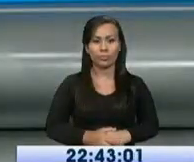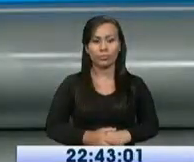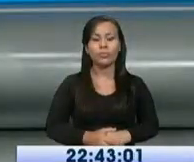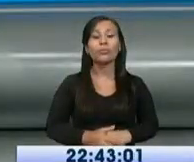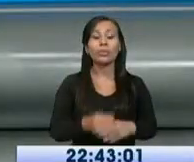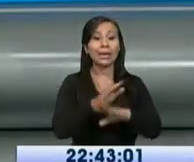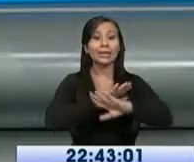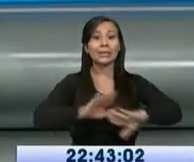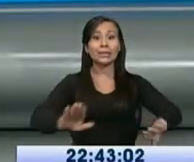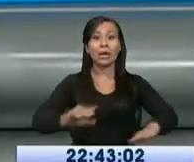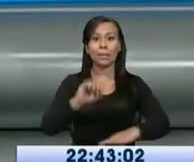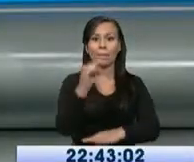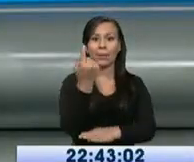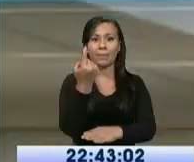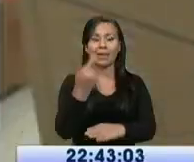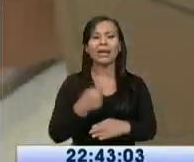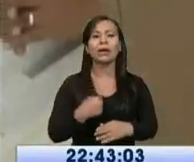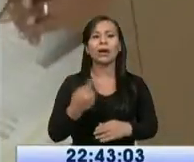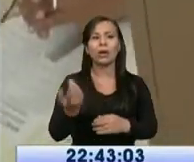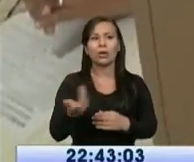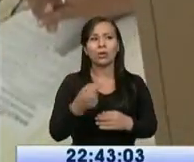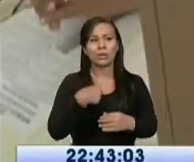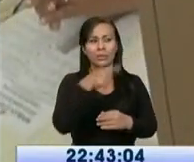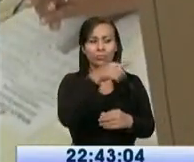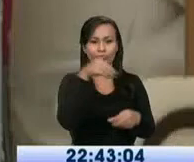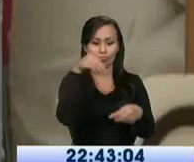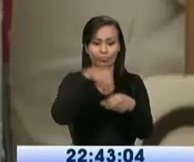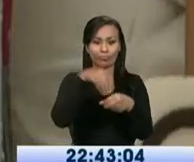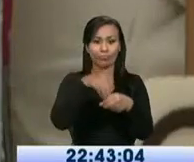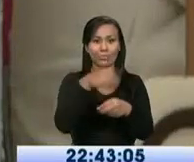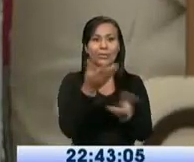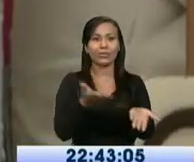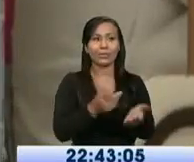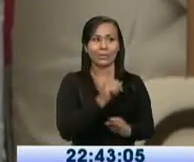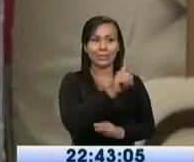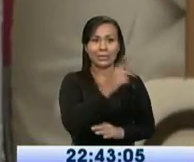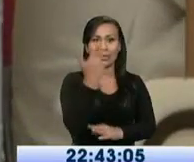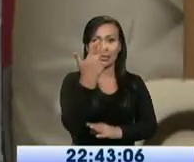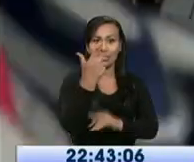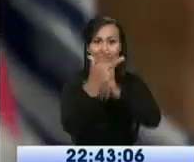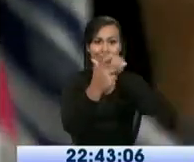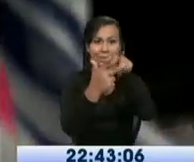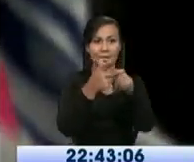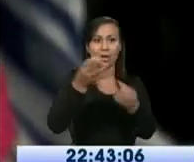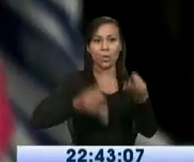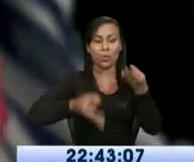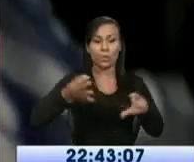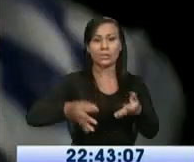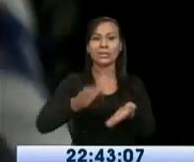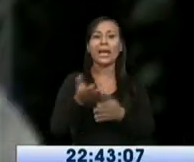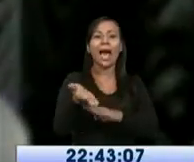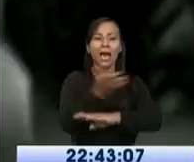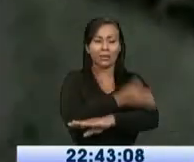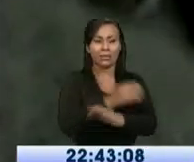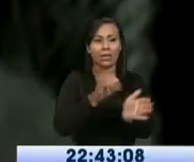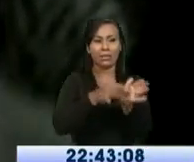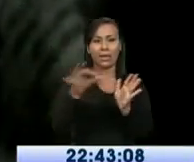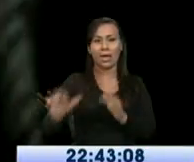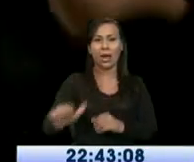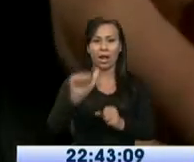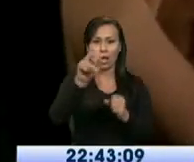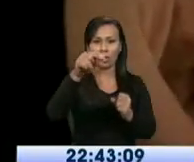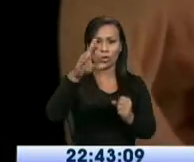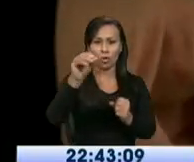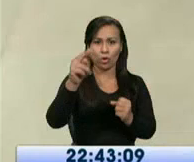Se cumplió la primera renovación parcial del Pleno de la Corte Constitucional. Los 3 jueces que dejaron sus cargos son Antonio